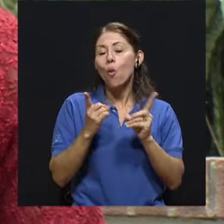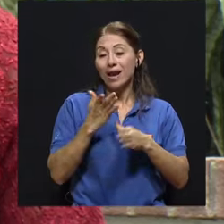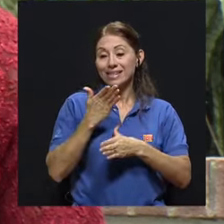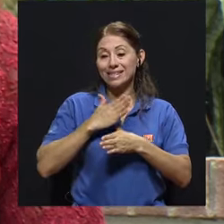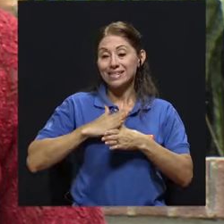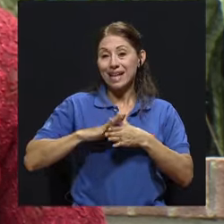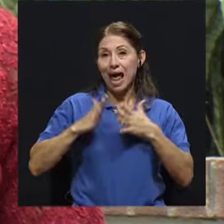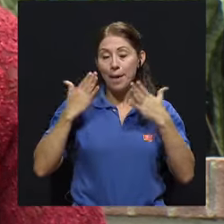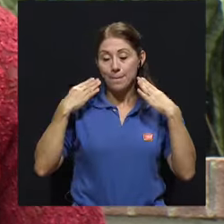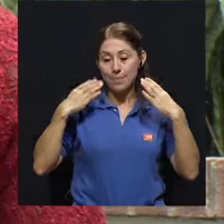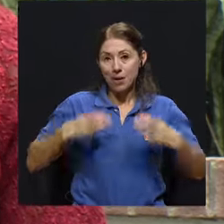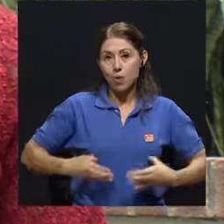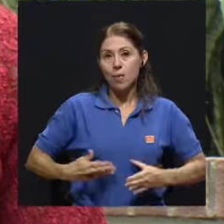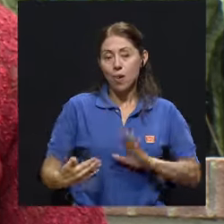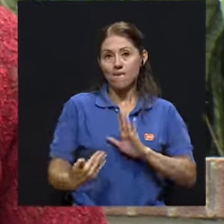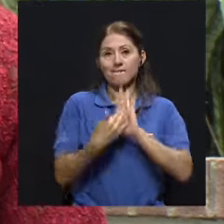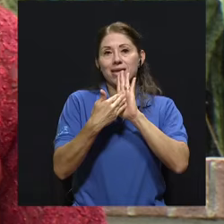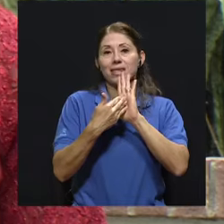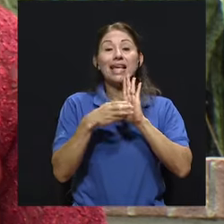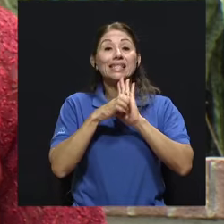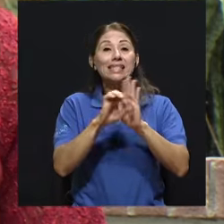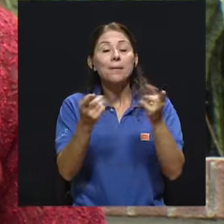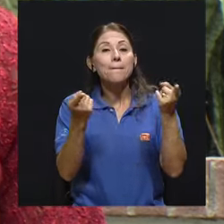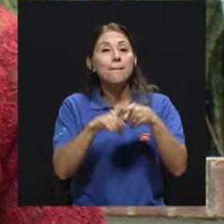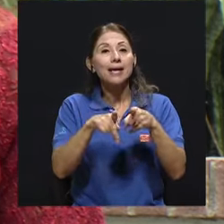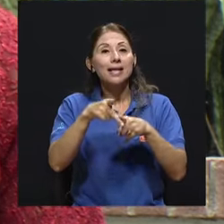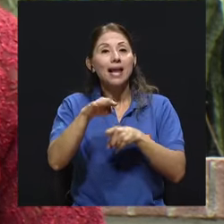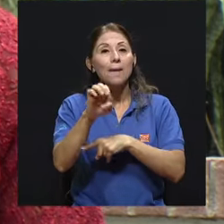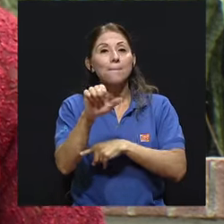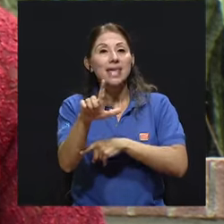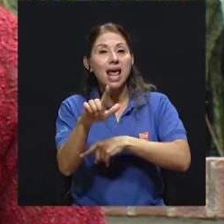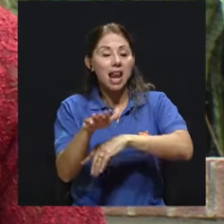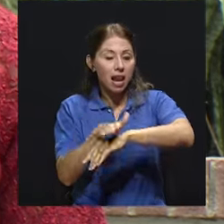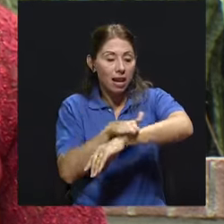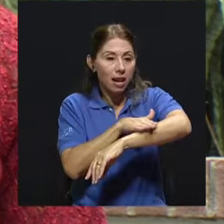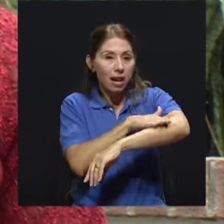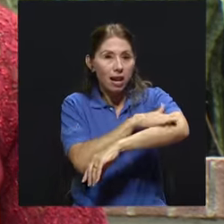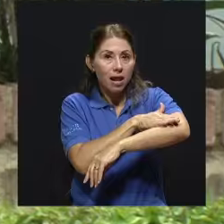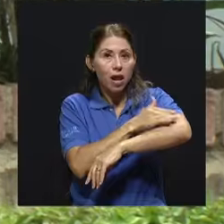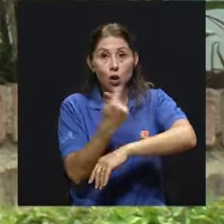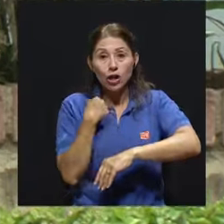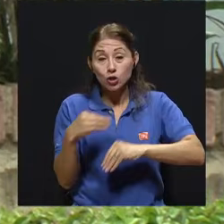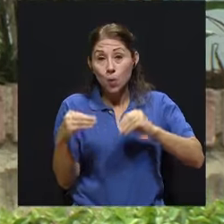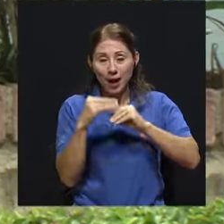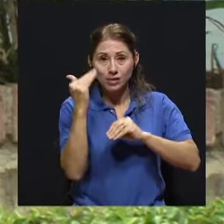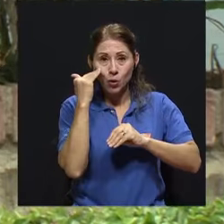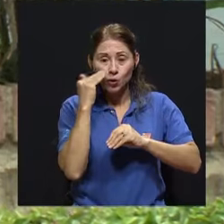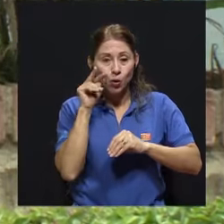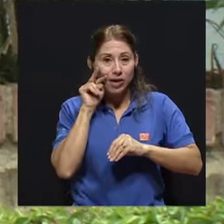es en la piel, pues por supuesto que es lo que yo más conozco y es lo que vemos todos los días.